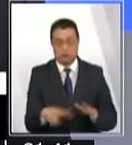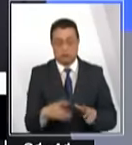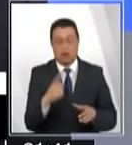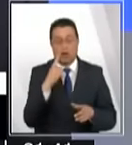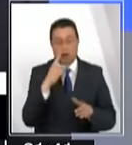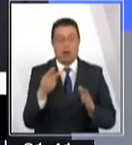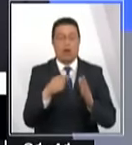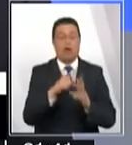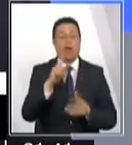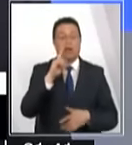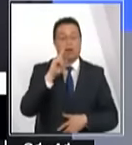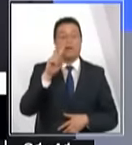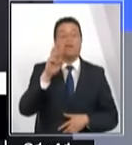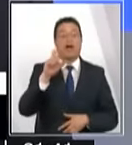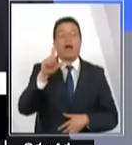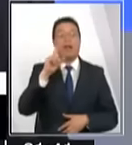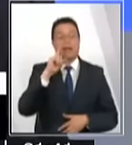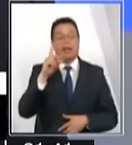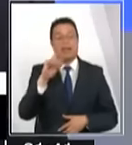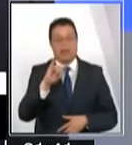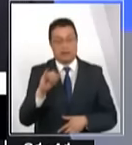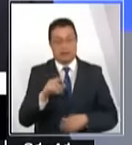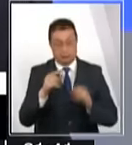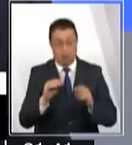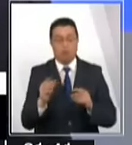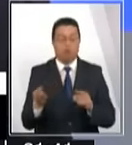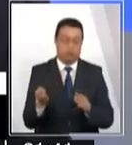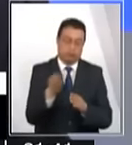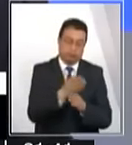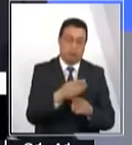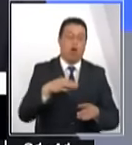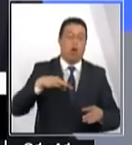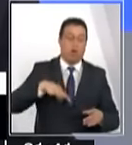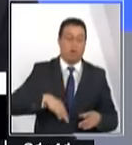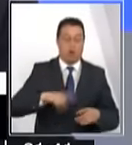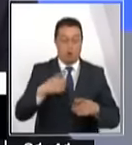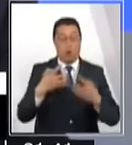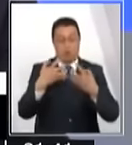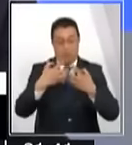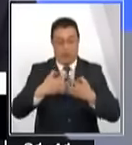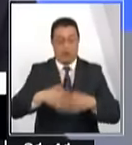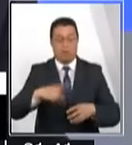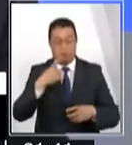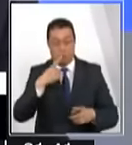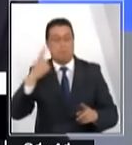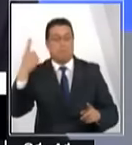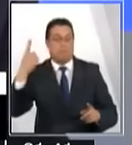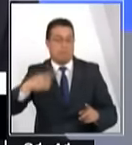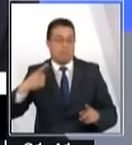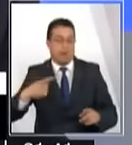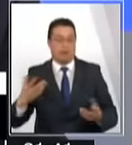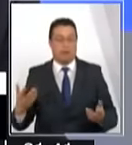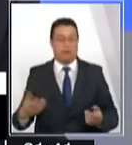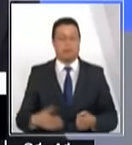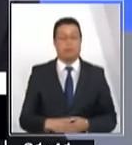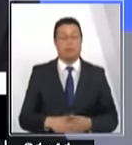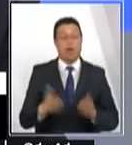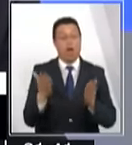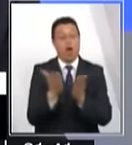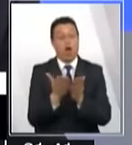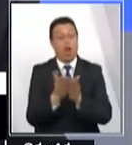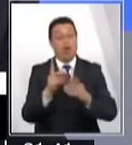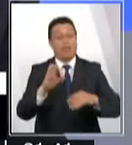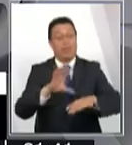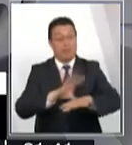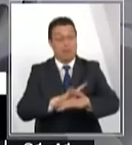invalida permanente se jubile y haya un mecanismo que que así lo decida ahora el colegio médico está denunciando